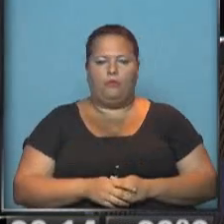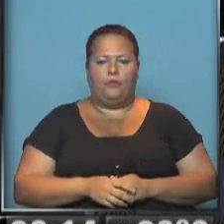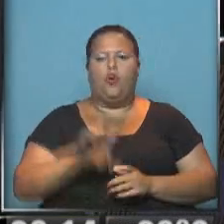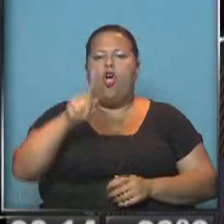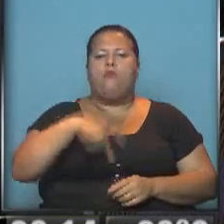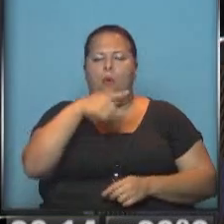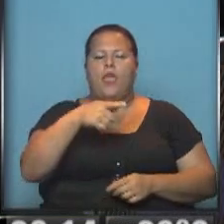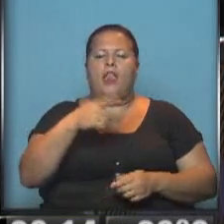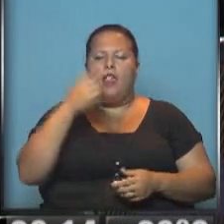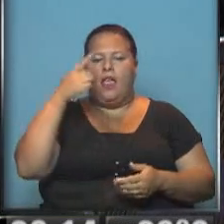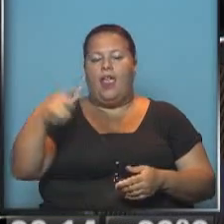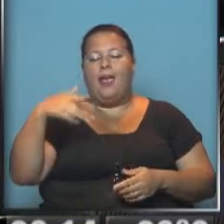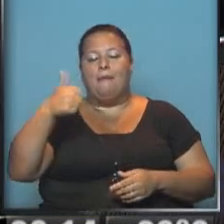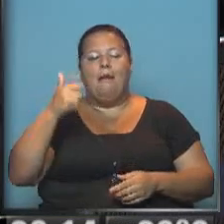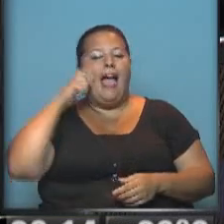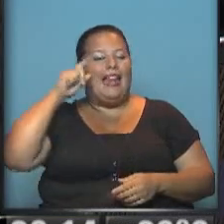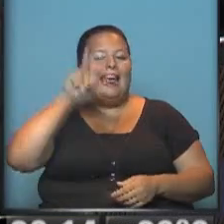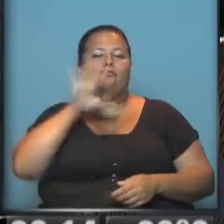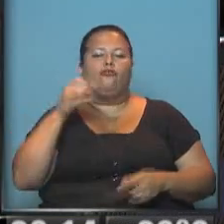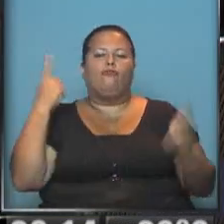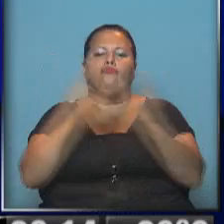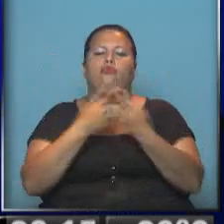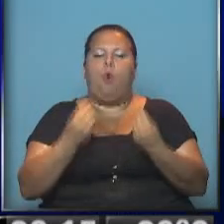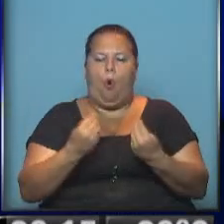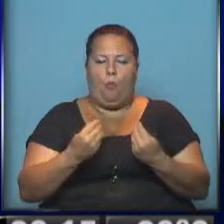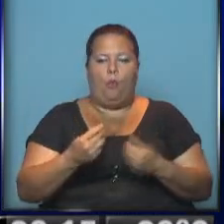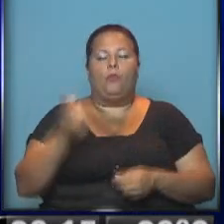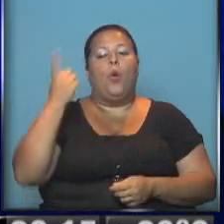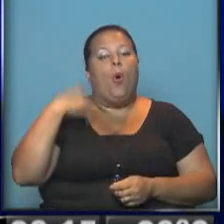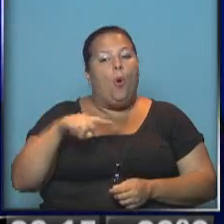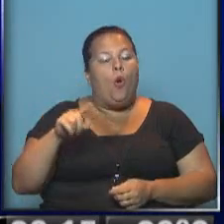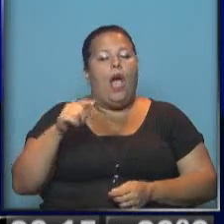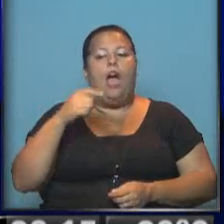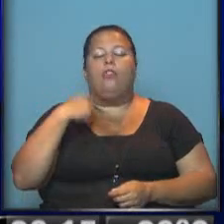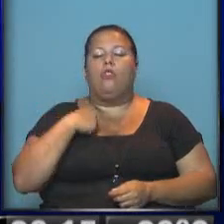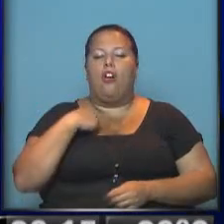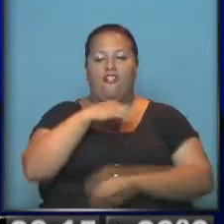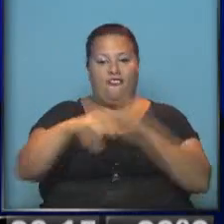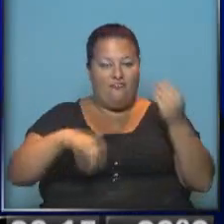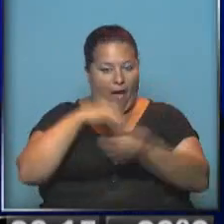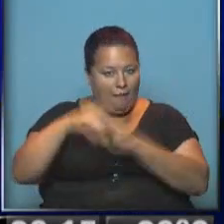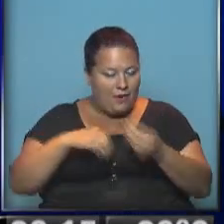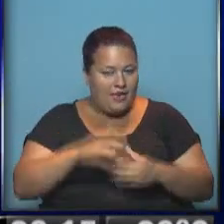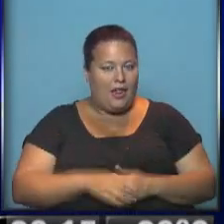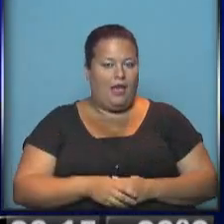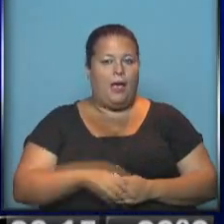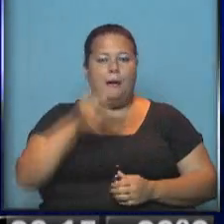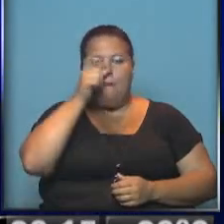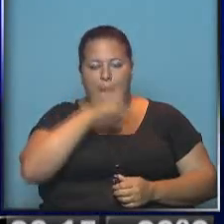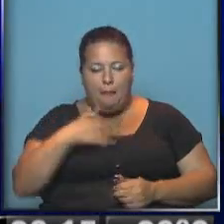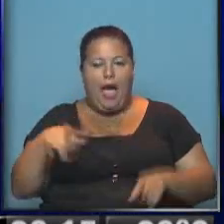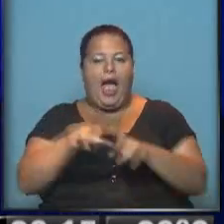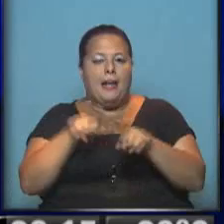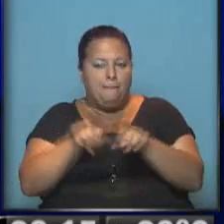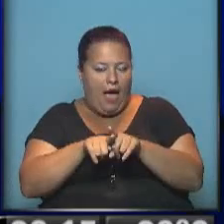a enfrentarse a Mañeto? Bueno, ya cuando vamos con la familia, los padres y el